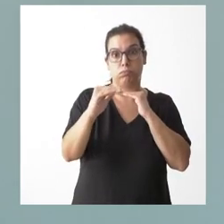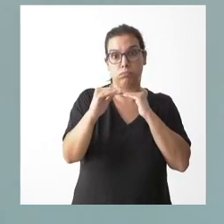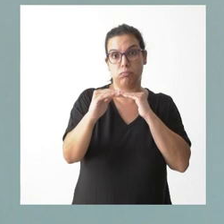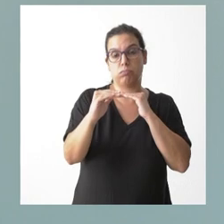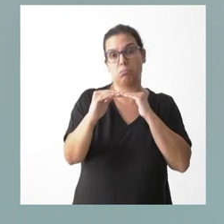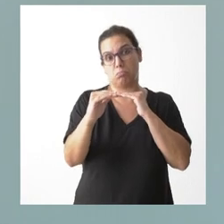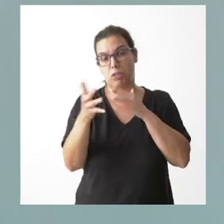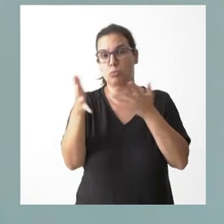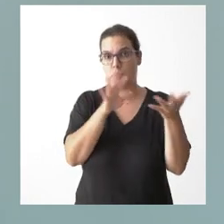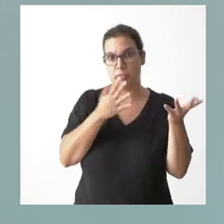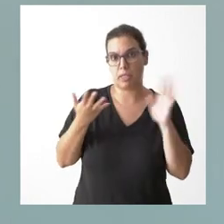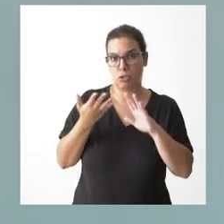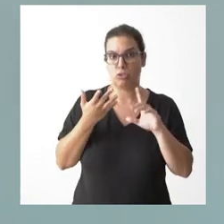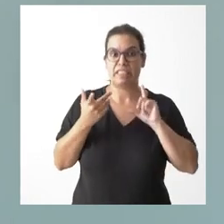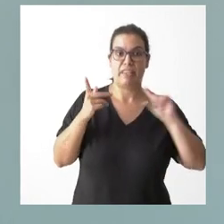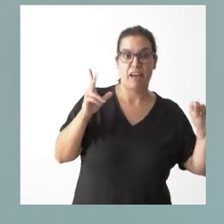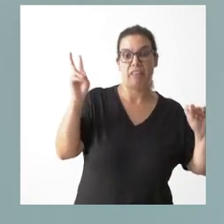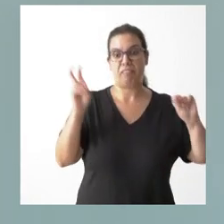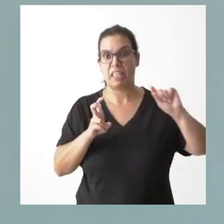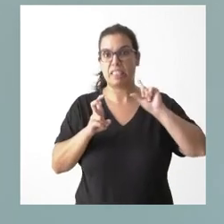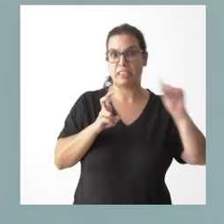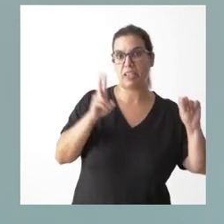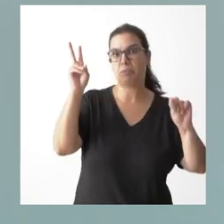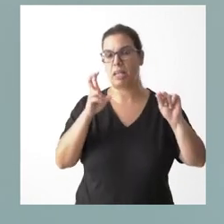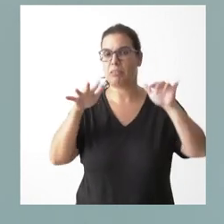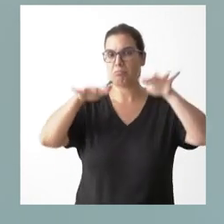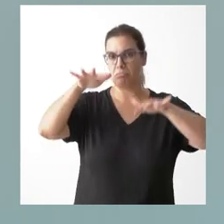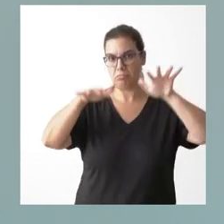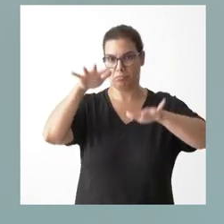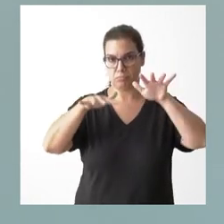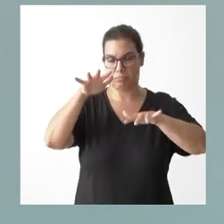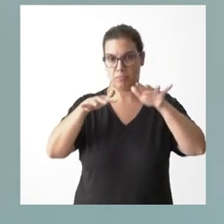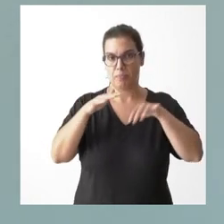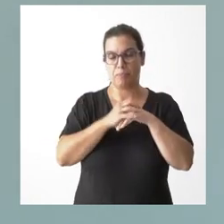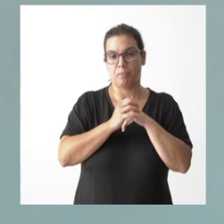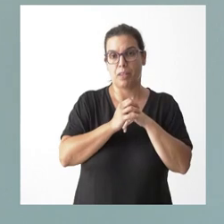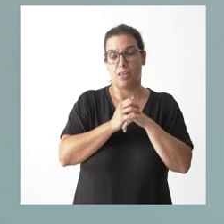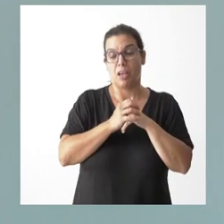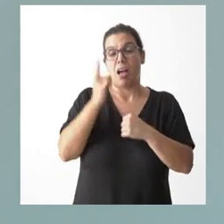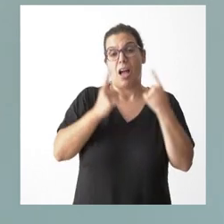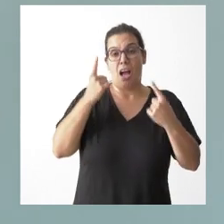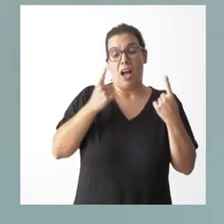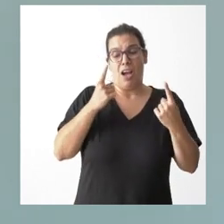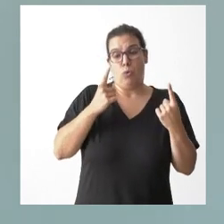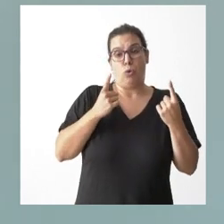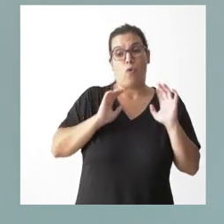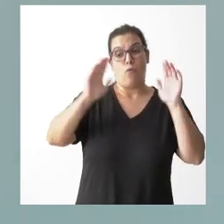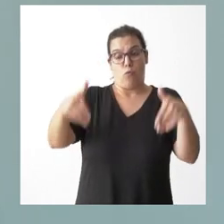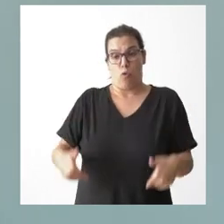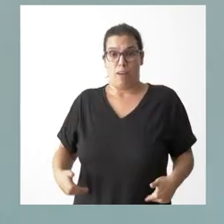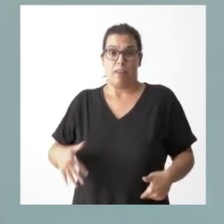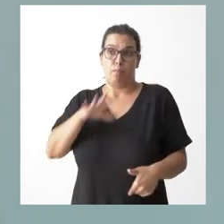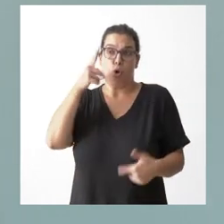nivel de estabilización, donde es verdad que hay personas que regresan a su país, no tanto seguramente por razones de seguridad,